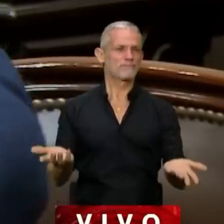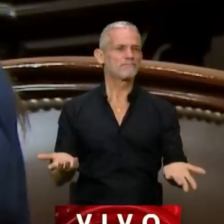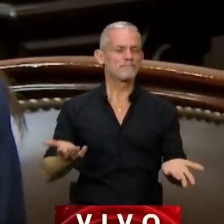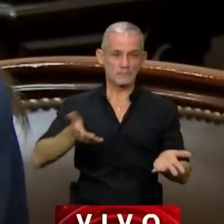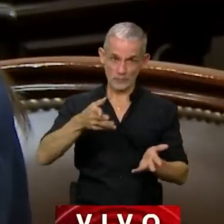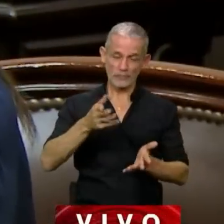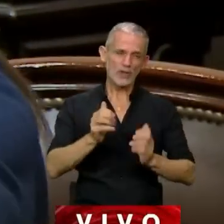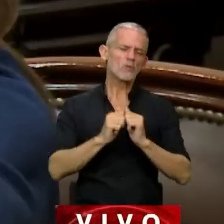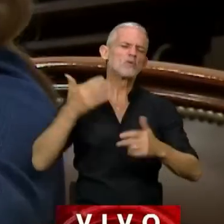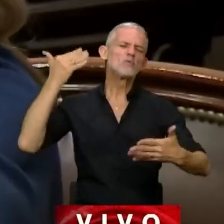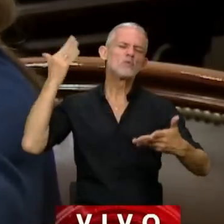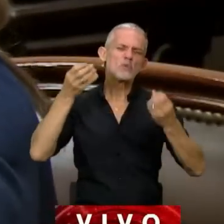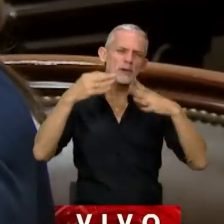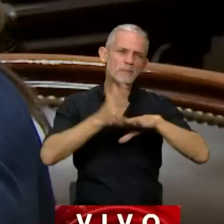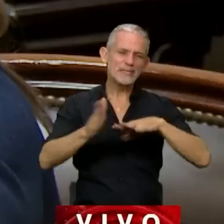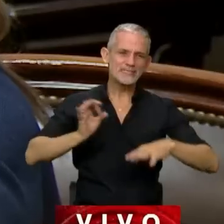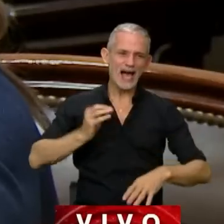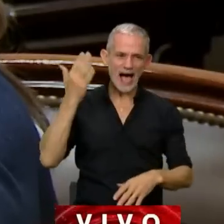empieza ya por el año